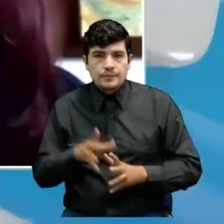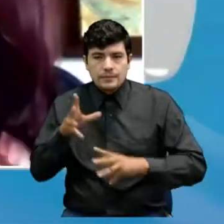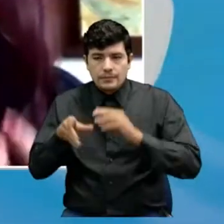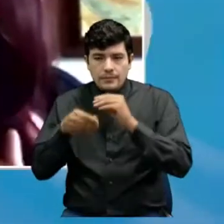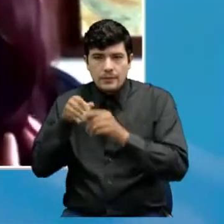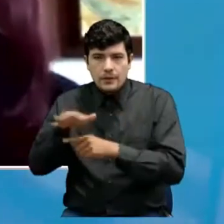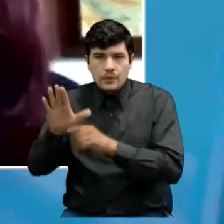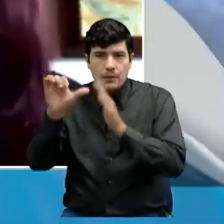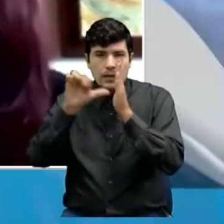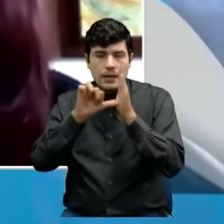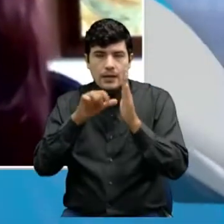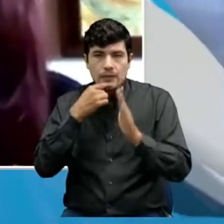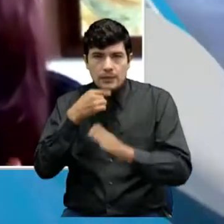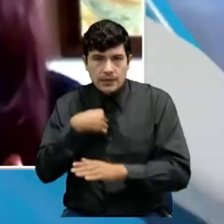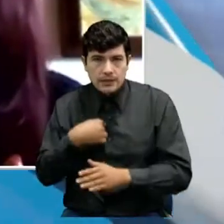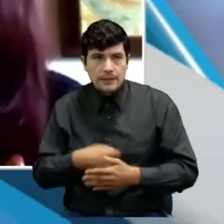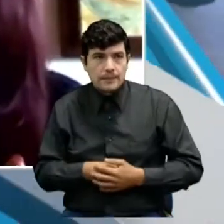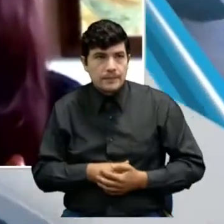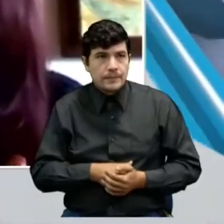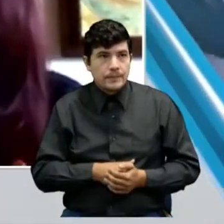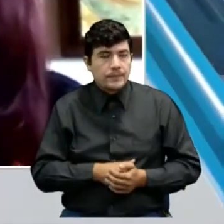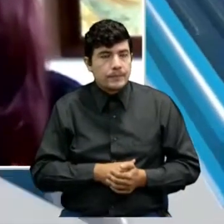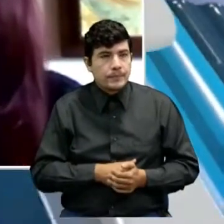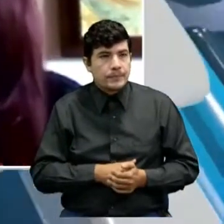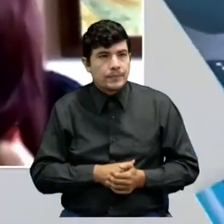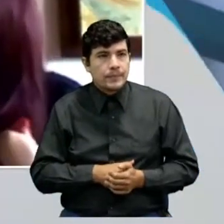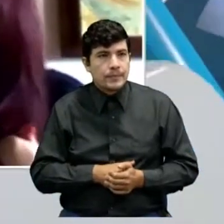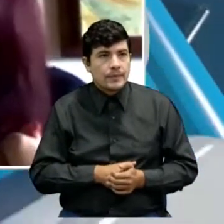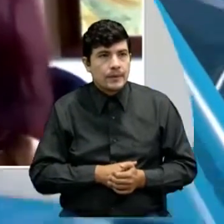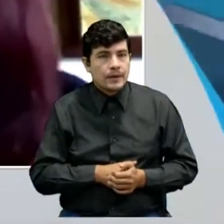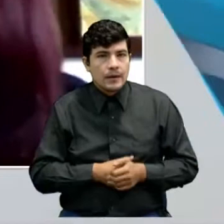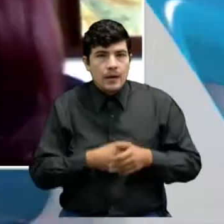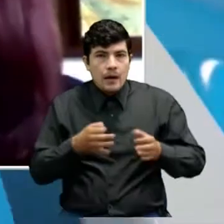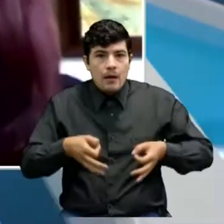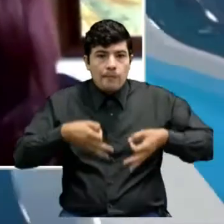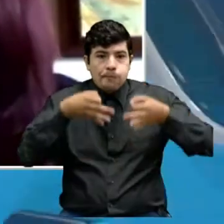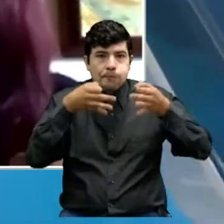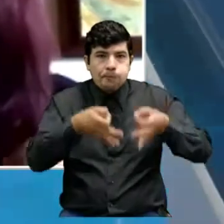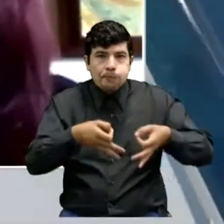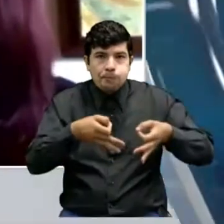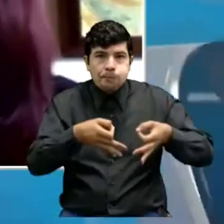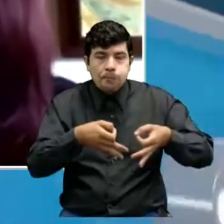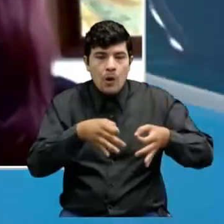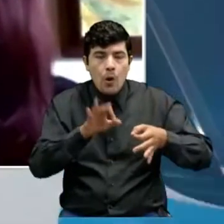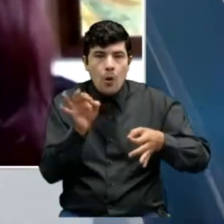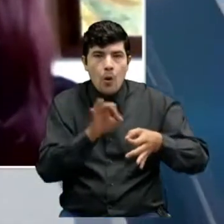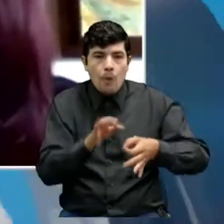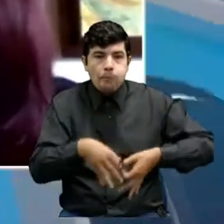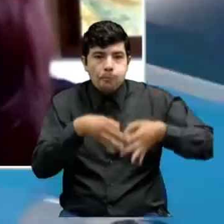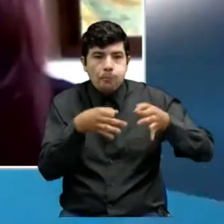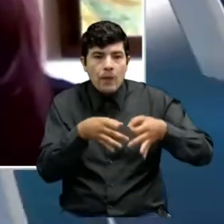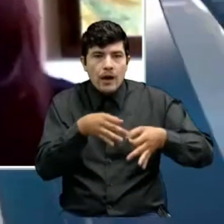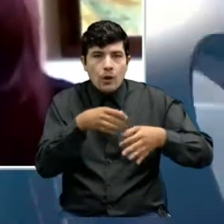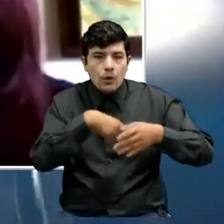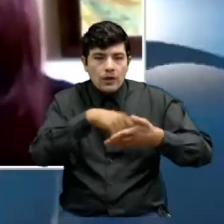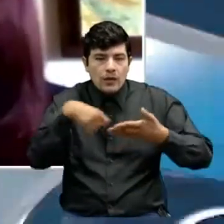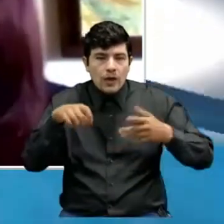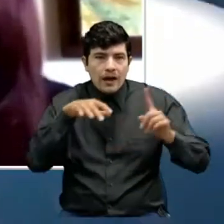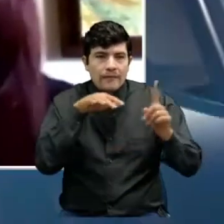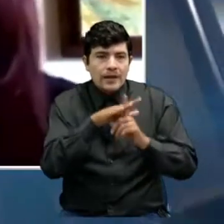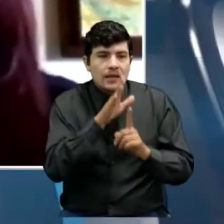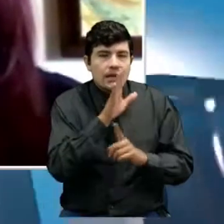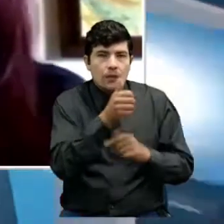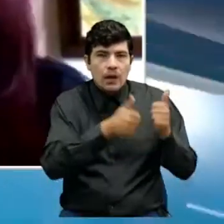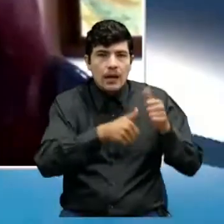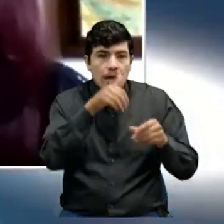que nos dice que la suspensión solamente afecta a aquellas prestaciones como son las